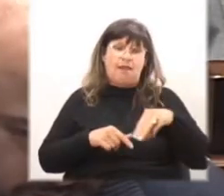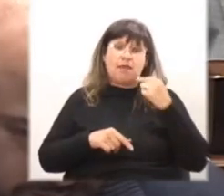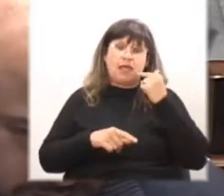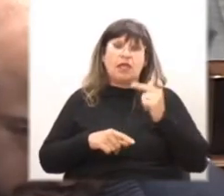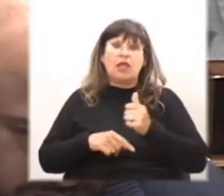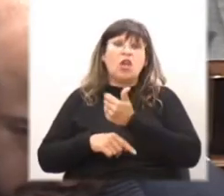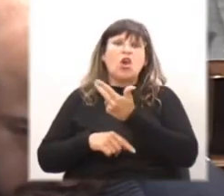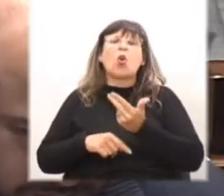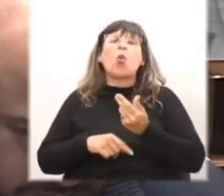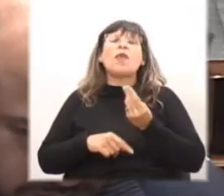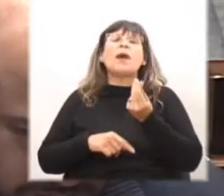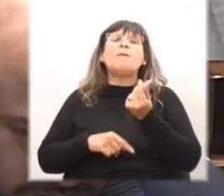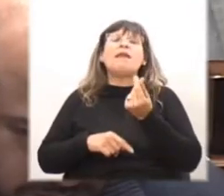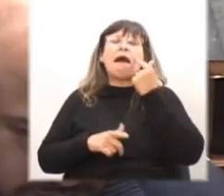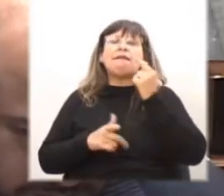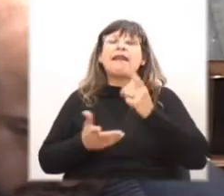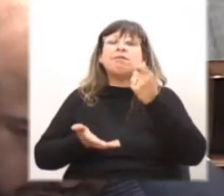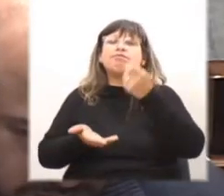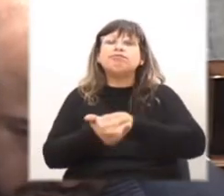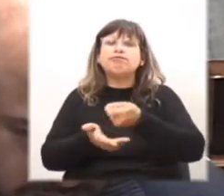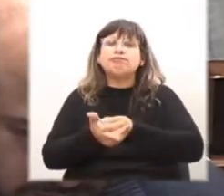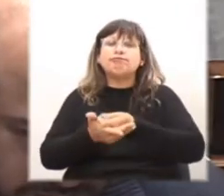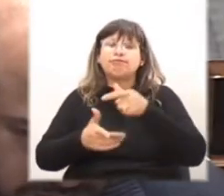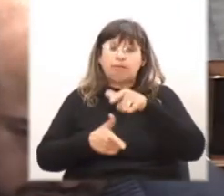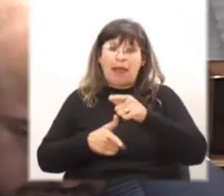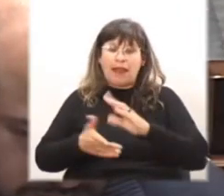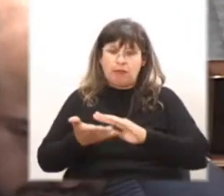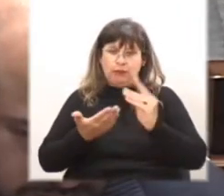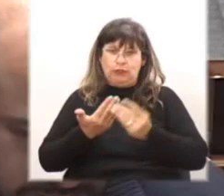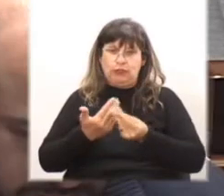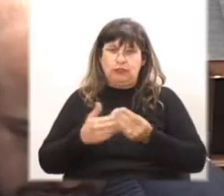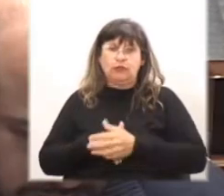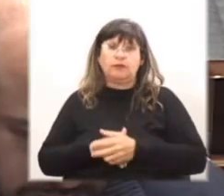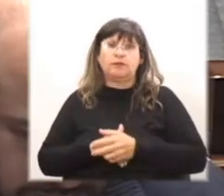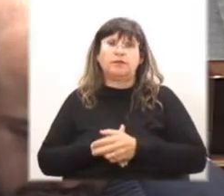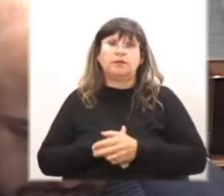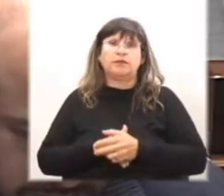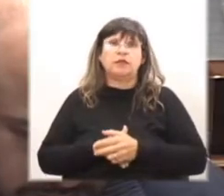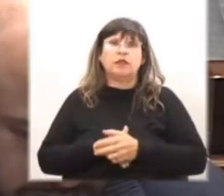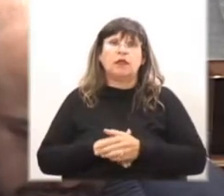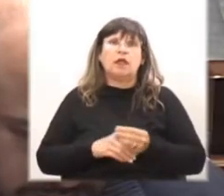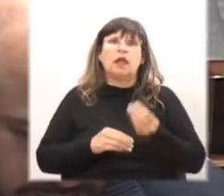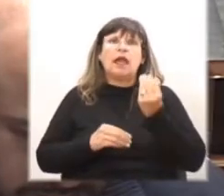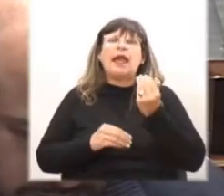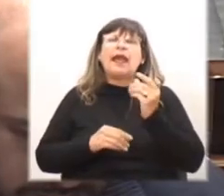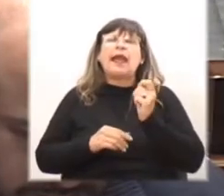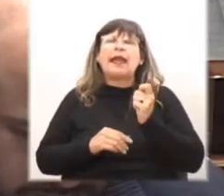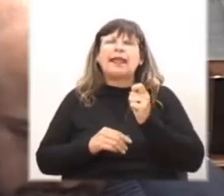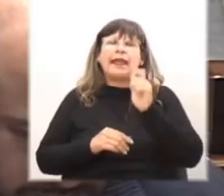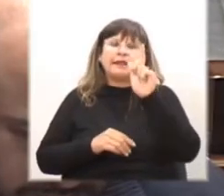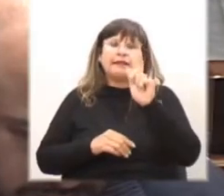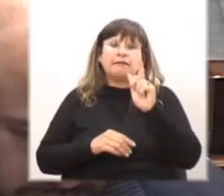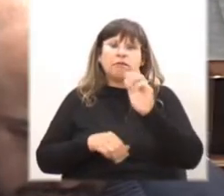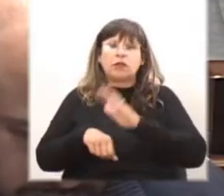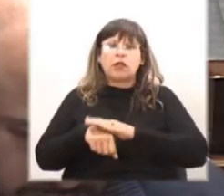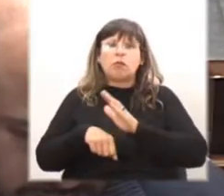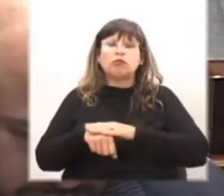¿Cuánto dinero se aportó por parte de CTM para este proyecto? ¿Qué persona está a cargo de ese seguimiento?